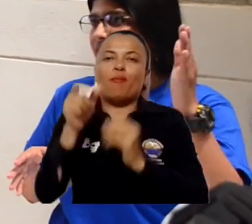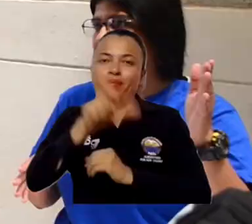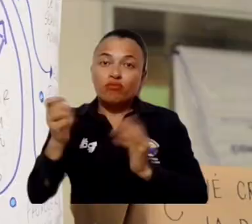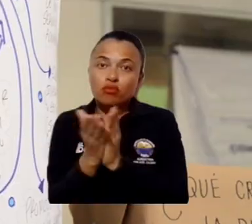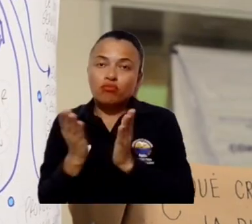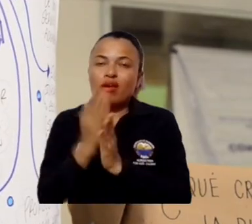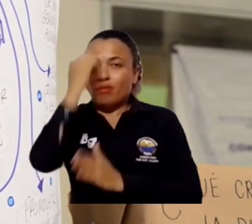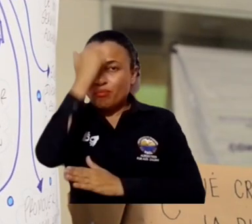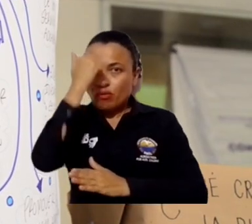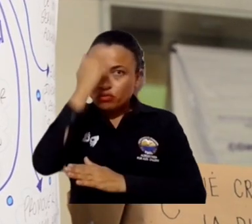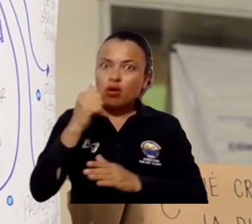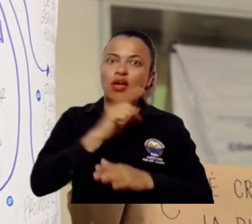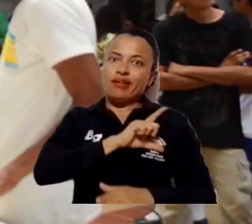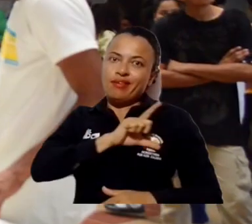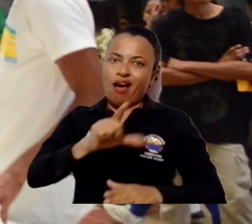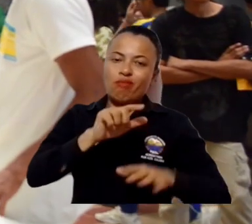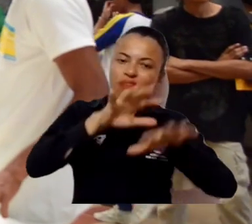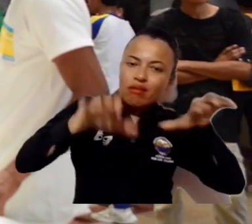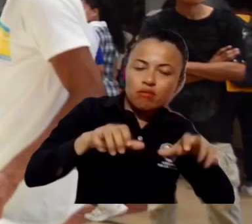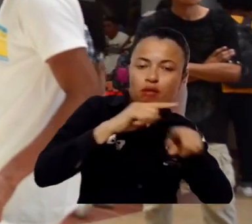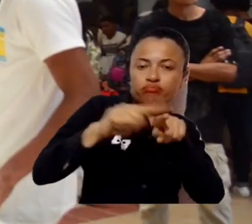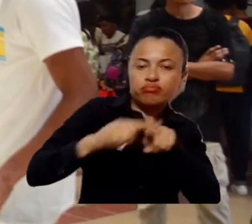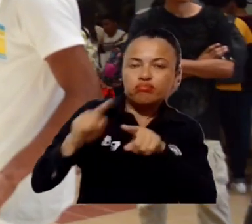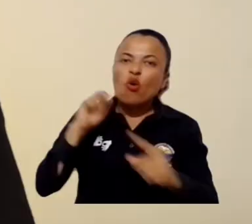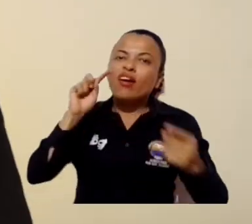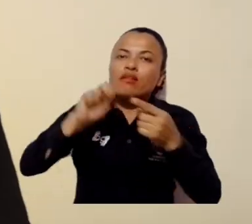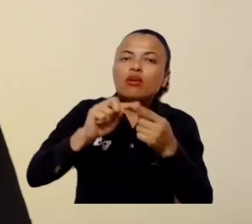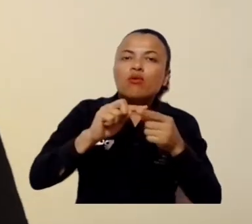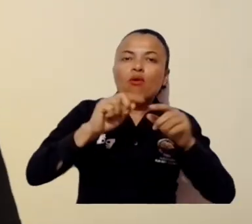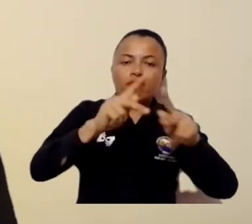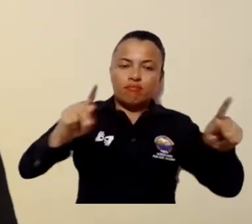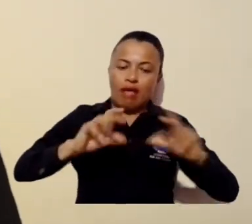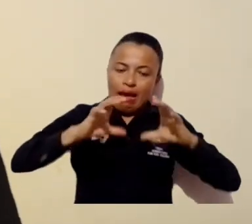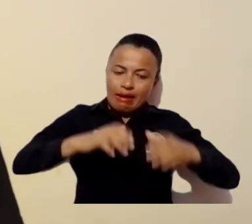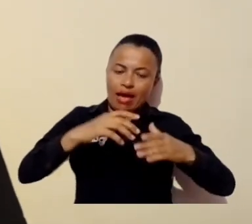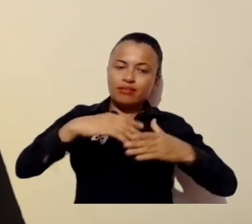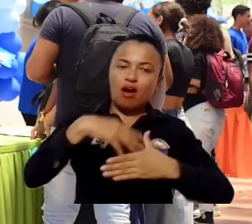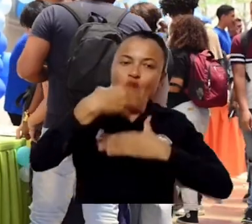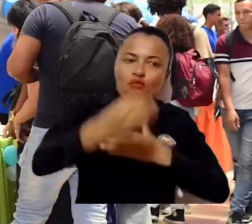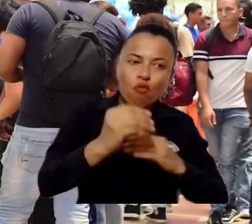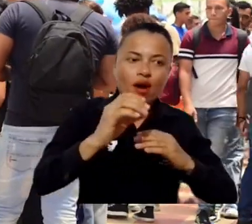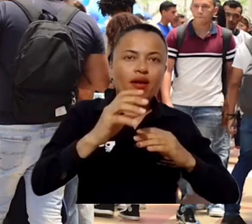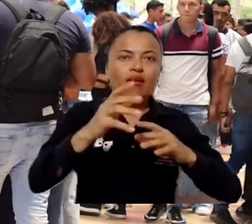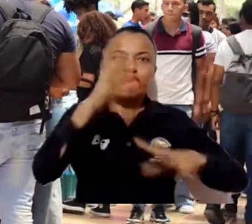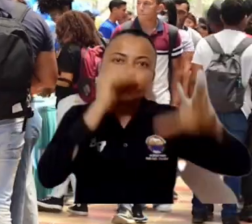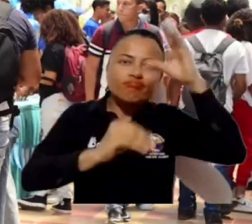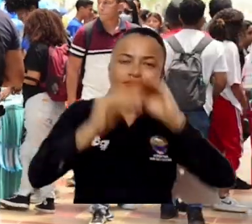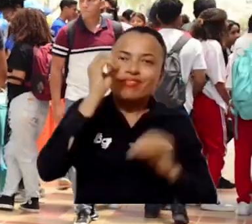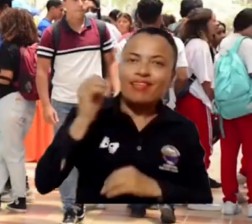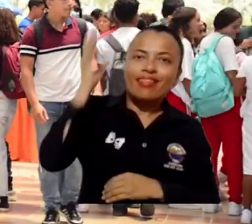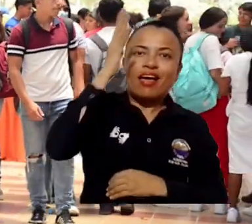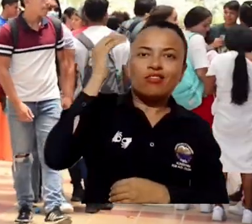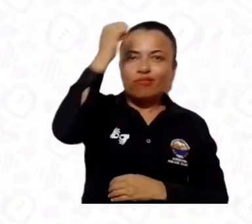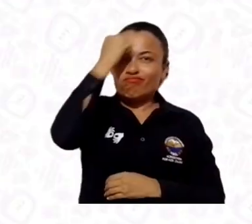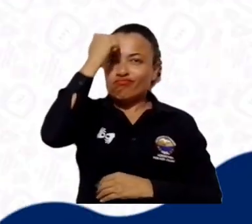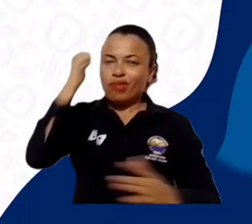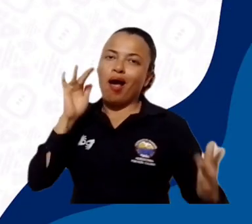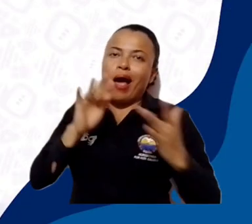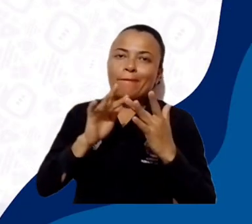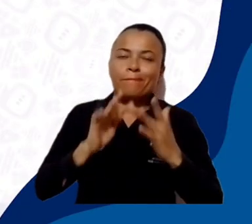lideraron diversas actividades con el propósito de sacar el conocimiento del aula de clase y propender por uno más didáctico y